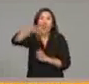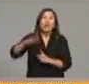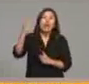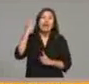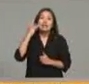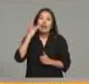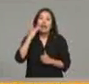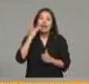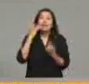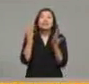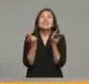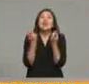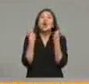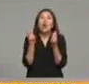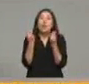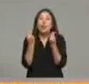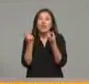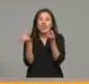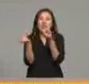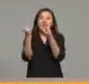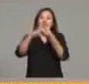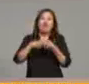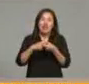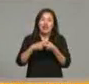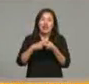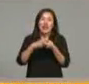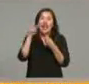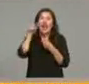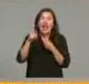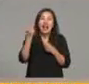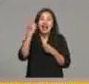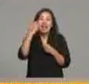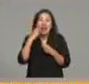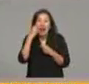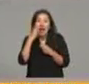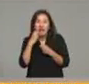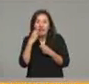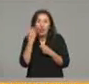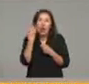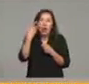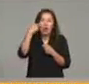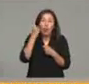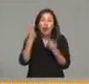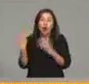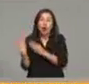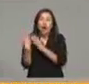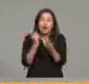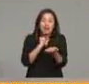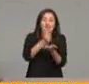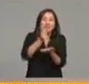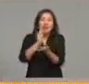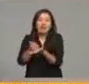de incluir el adulto madre de sumarlo a la sociedad de hacerlo partícipe por en general